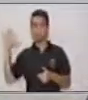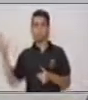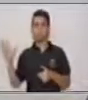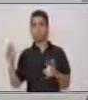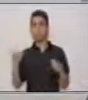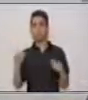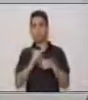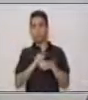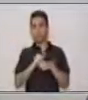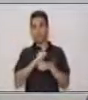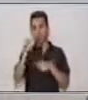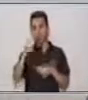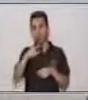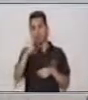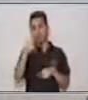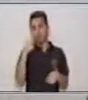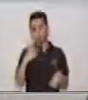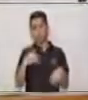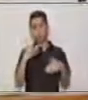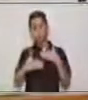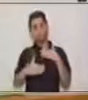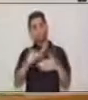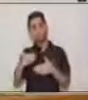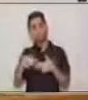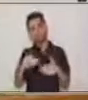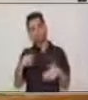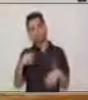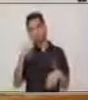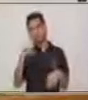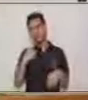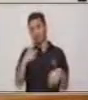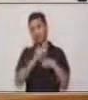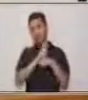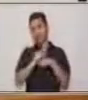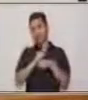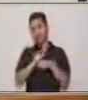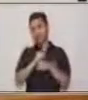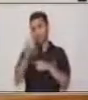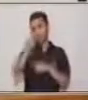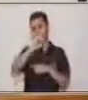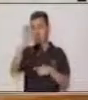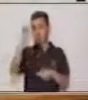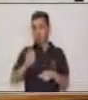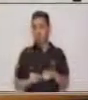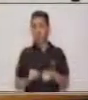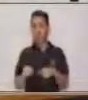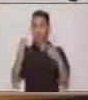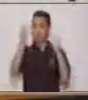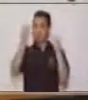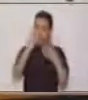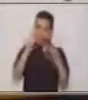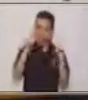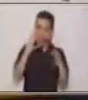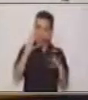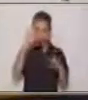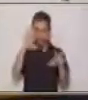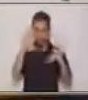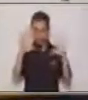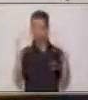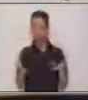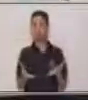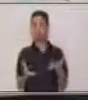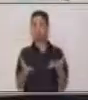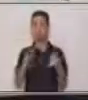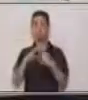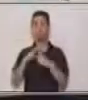con estos ejercicios de hoy, seguimos trabajando todo el tema de porcentajes, información en un contexto sobre